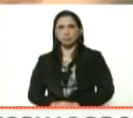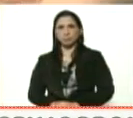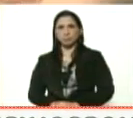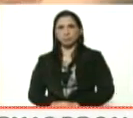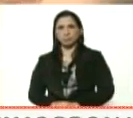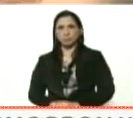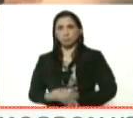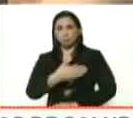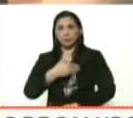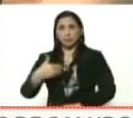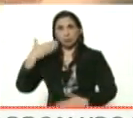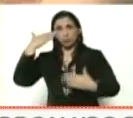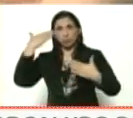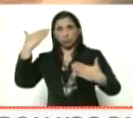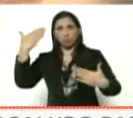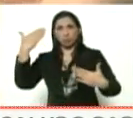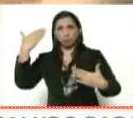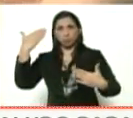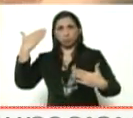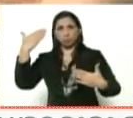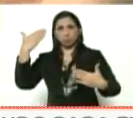Quiero saludar a todos los